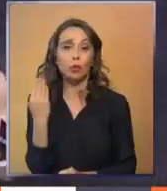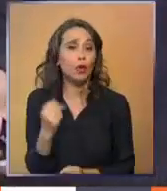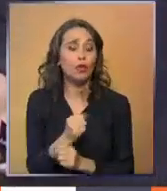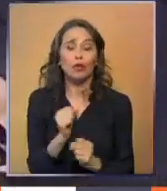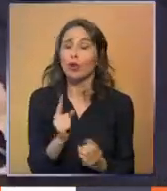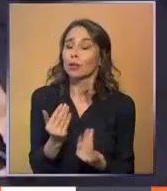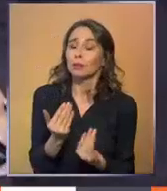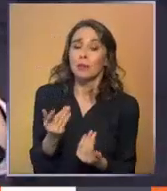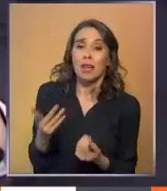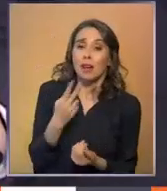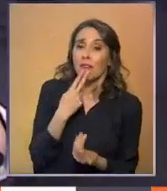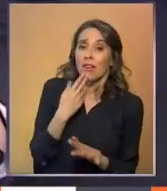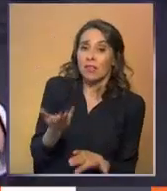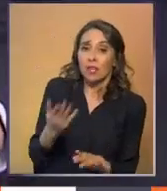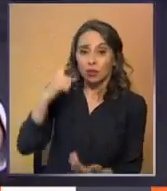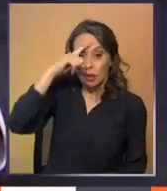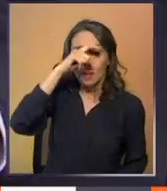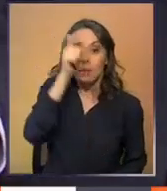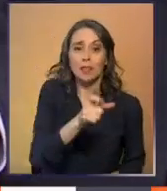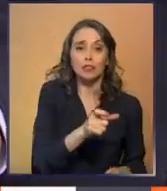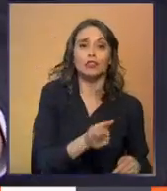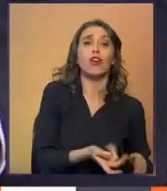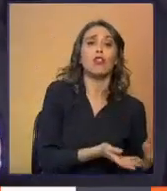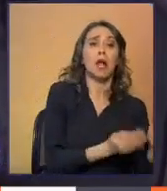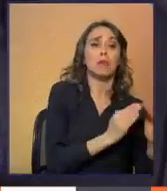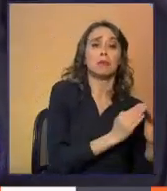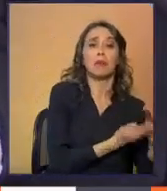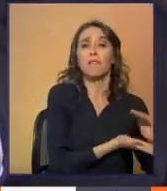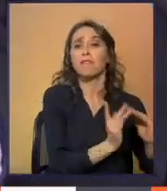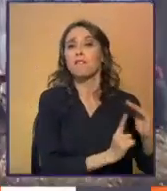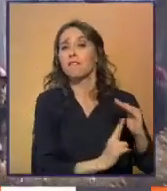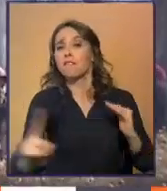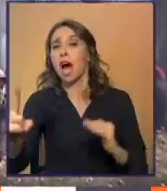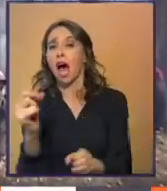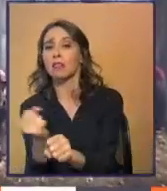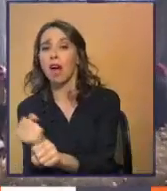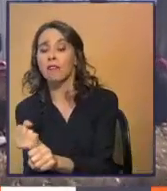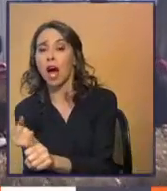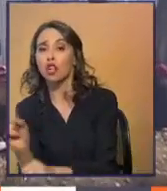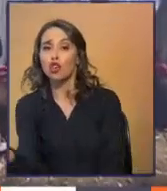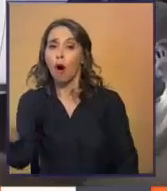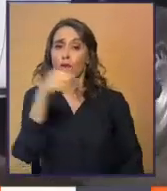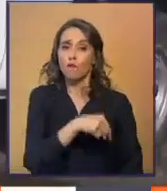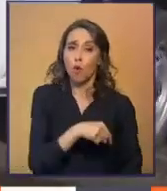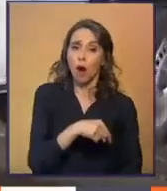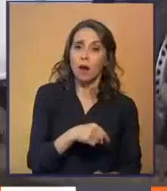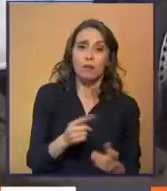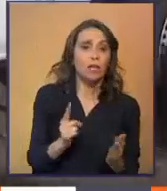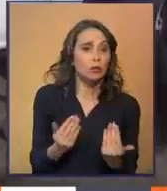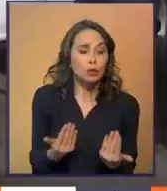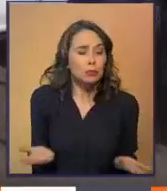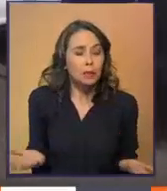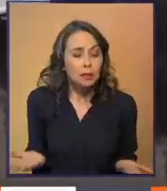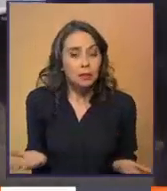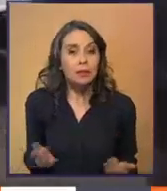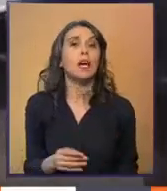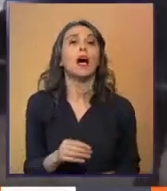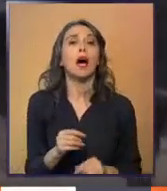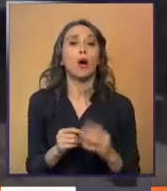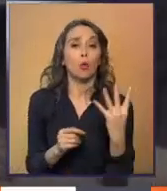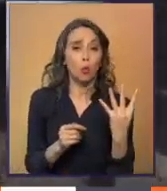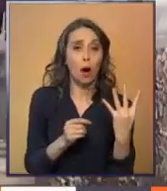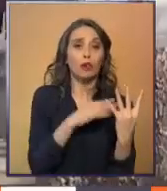¿quién sale a trabajar y no vuelve? O sea, ¿quién se espera algo así? Nadie. A los cuatro fallecidos se suman otros cinco